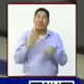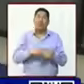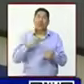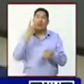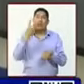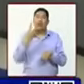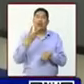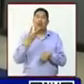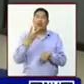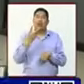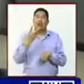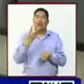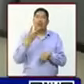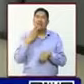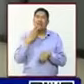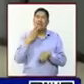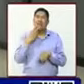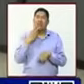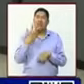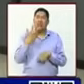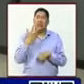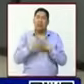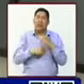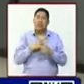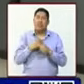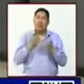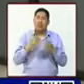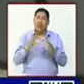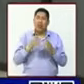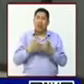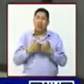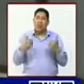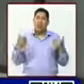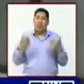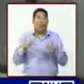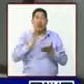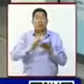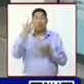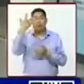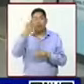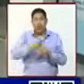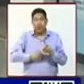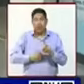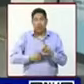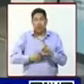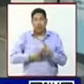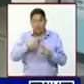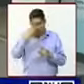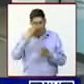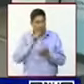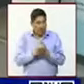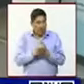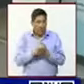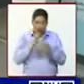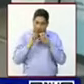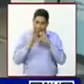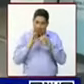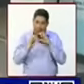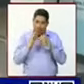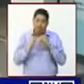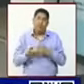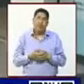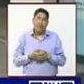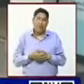lo ve? 3 meses. Que no nos sabemos separar y ahora estos 3 meses creo que hay un poco más de comunicación,